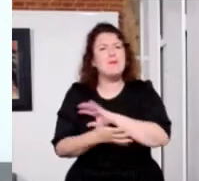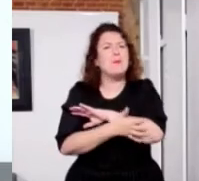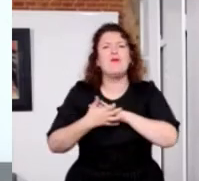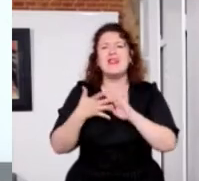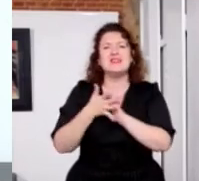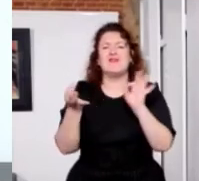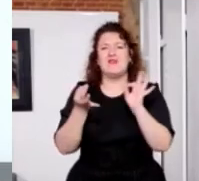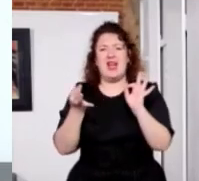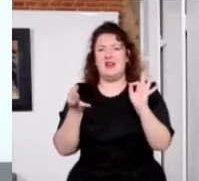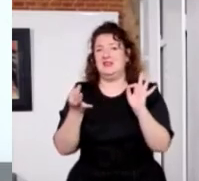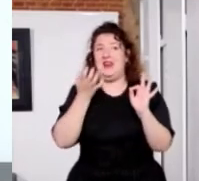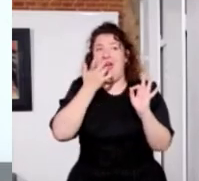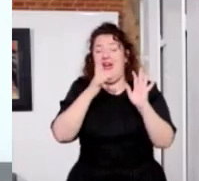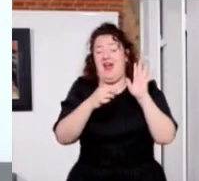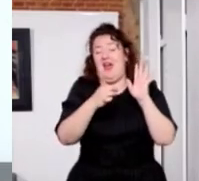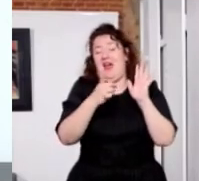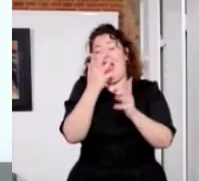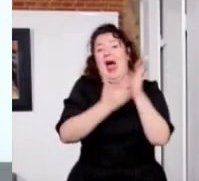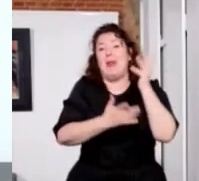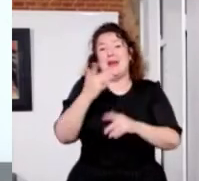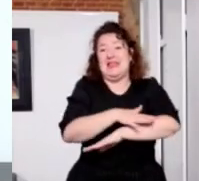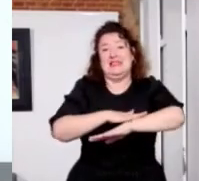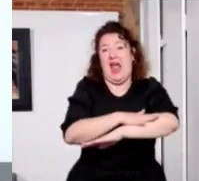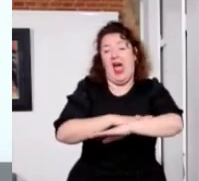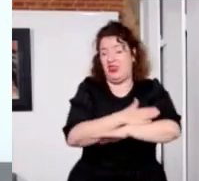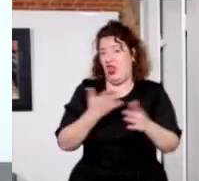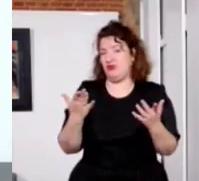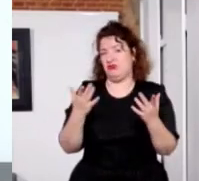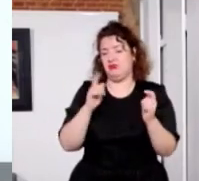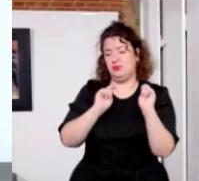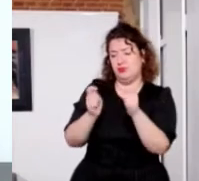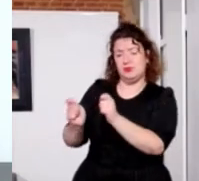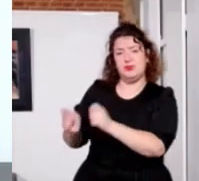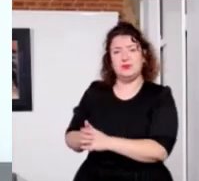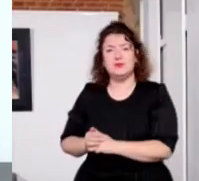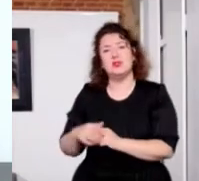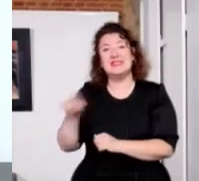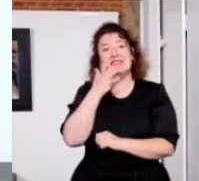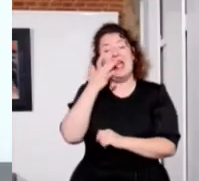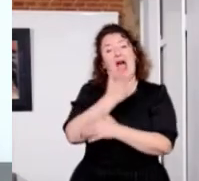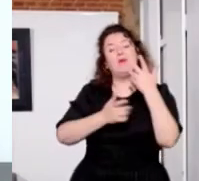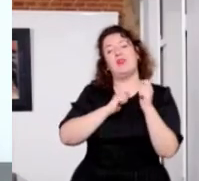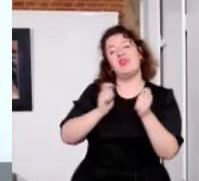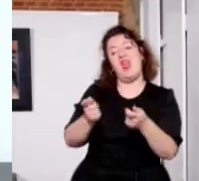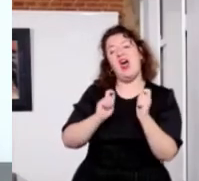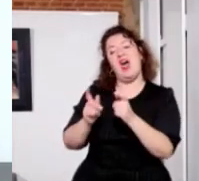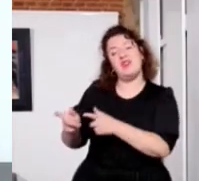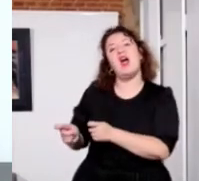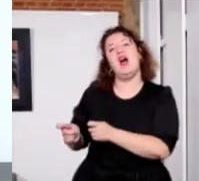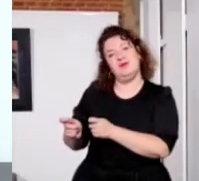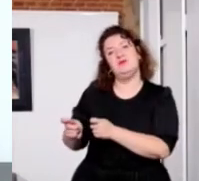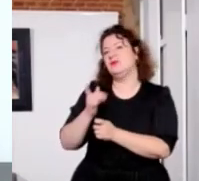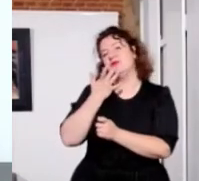constitución administrativa. ¿Y por qué queremos administrativamente constituir a los pobres? Dice, porque logramos una cosa